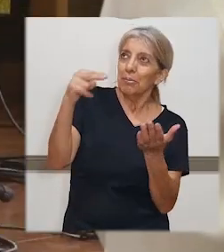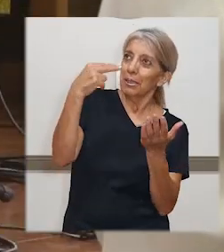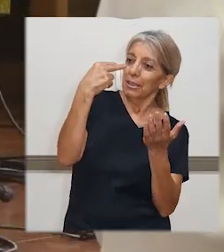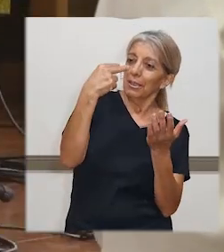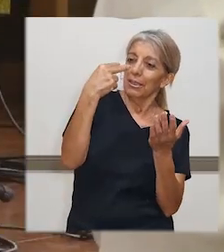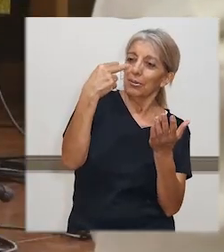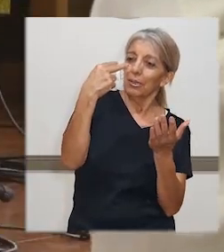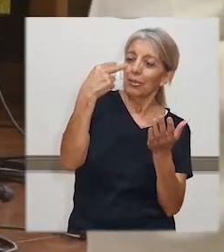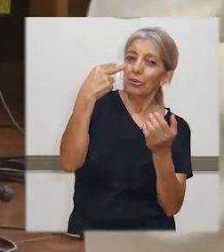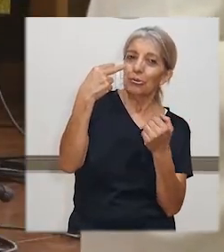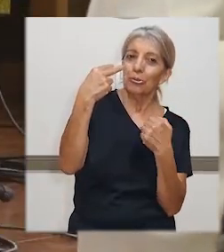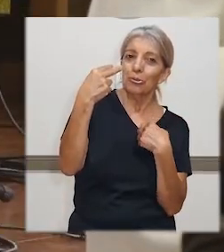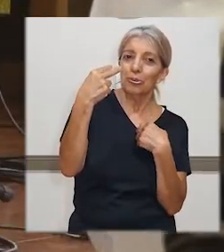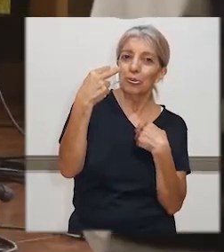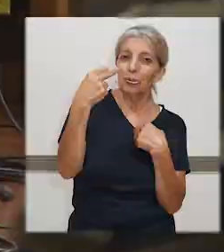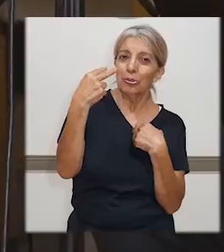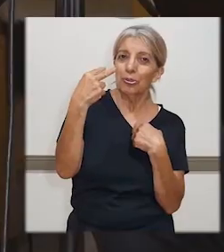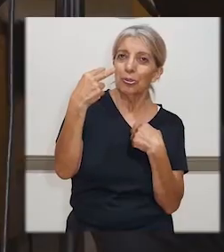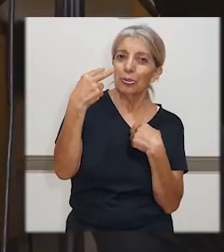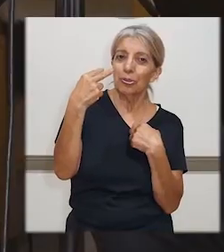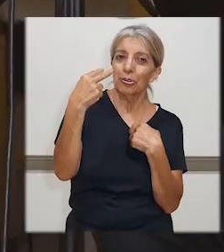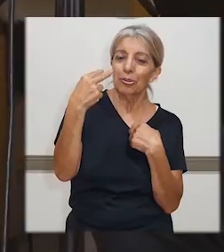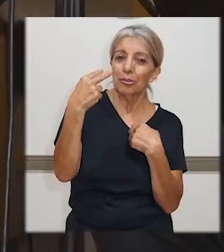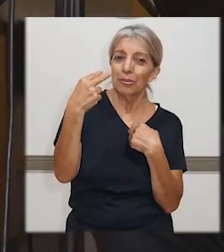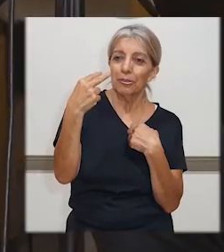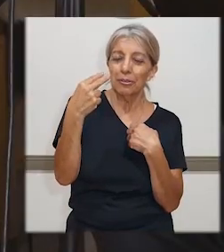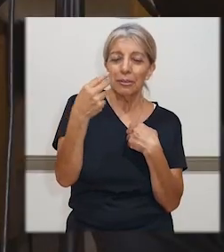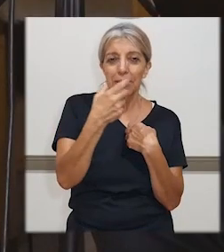Señor. Me has mirado a los